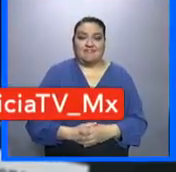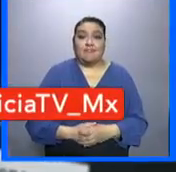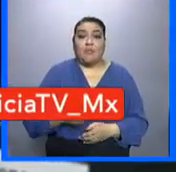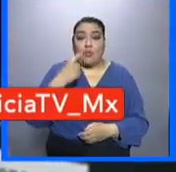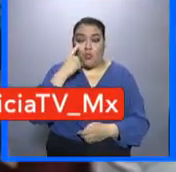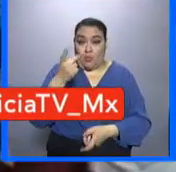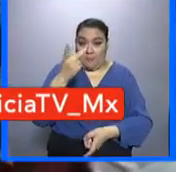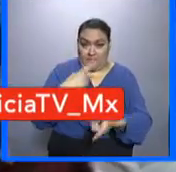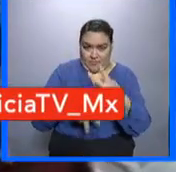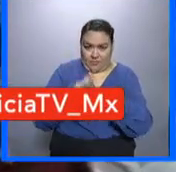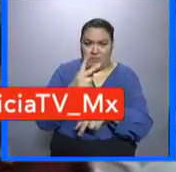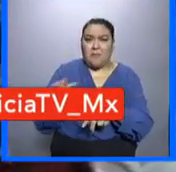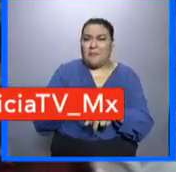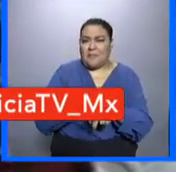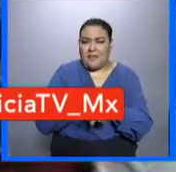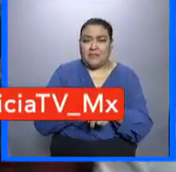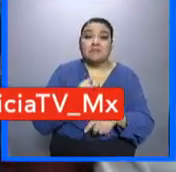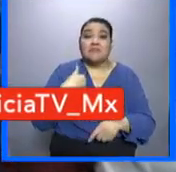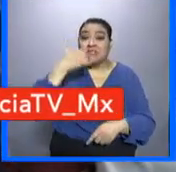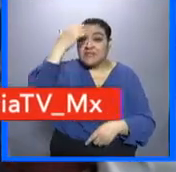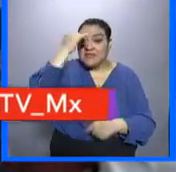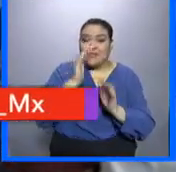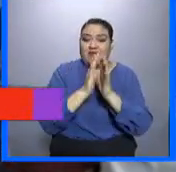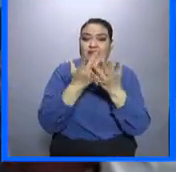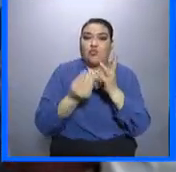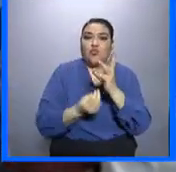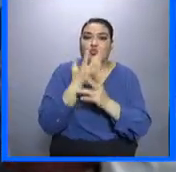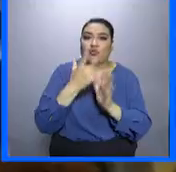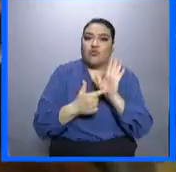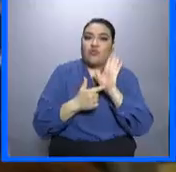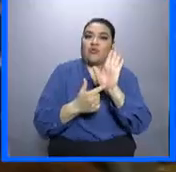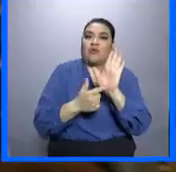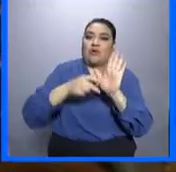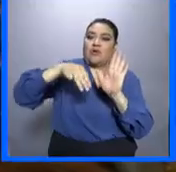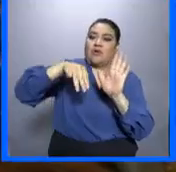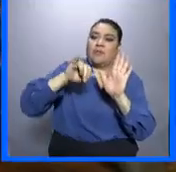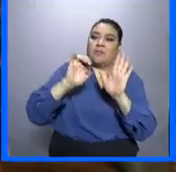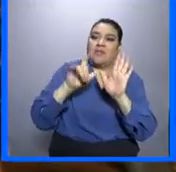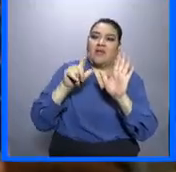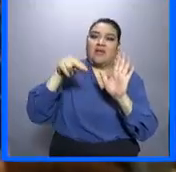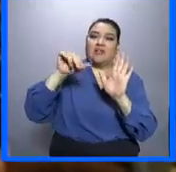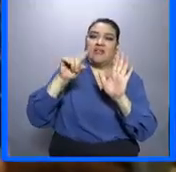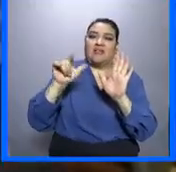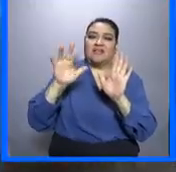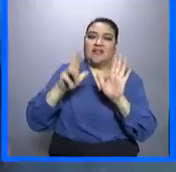Al regresar, presentan libros sobre Miguel Nazar Haro.